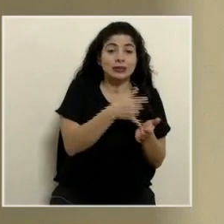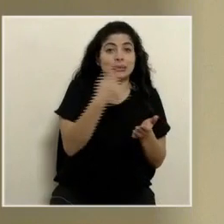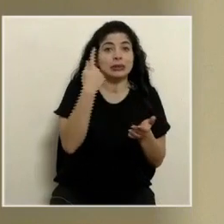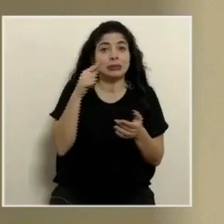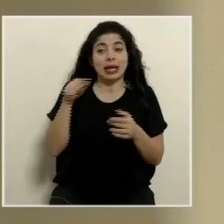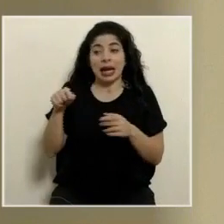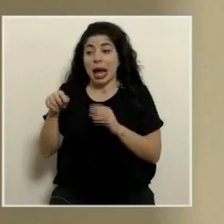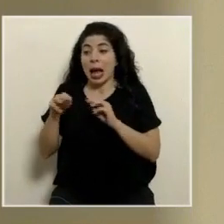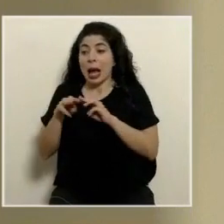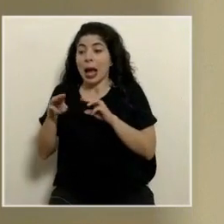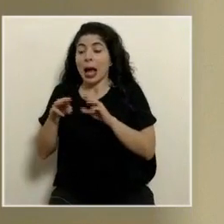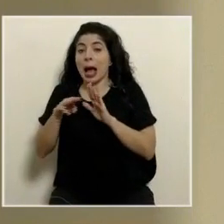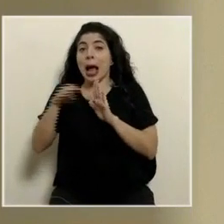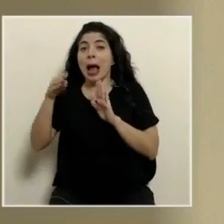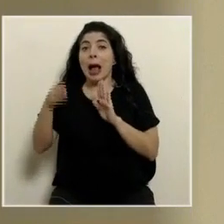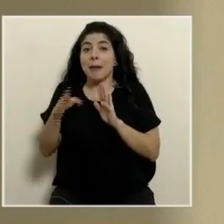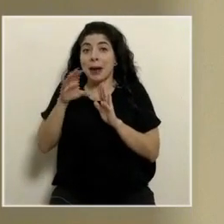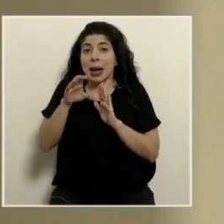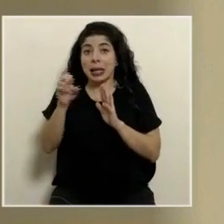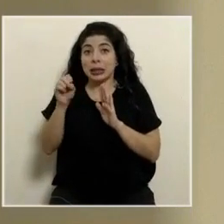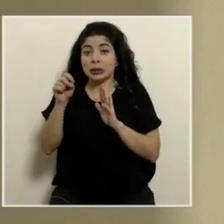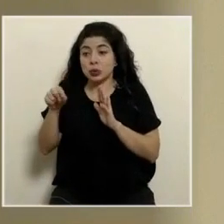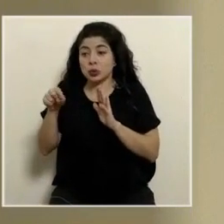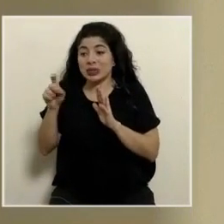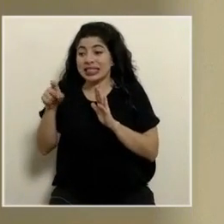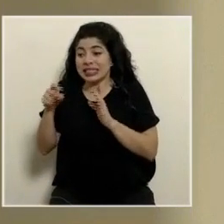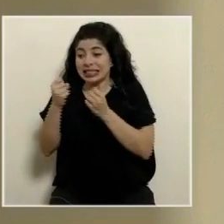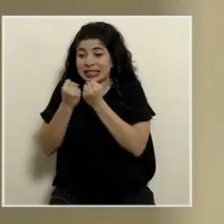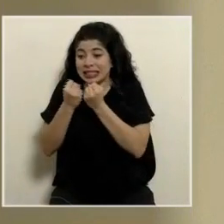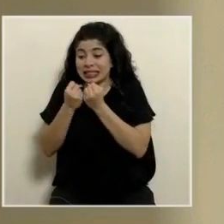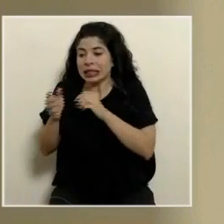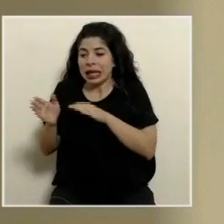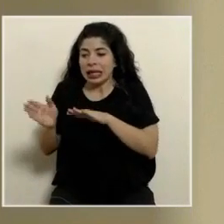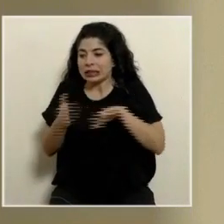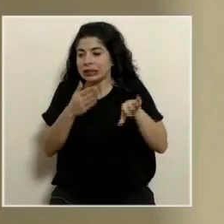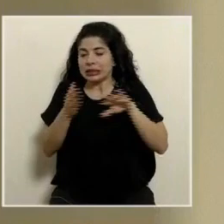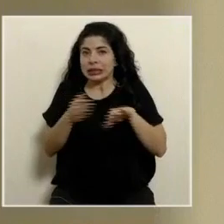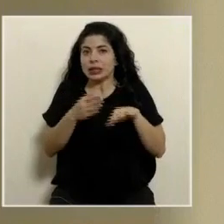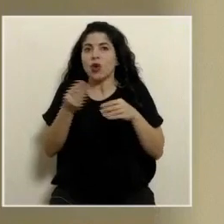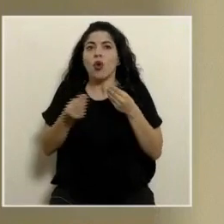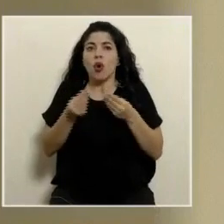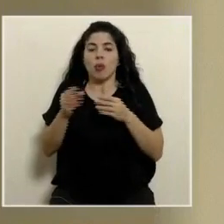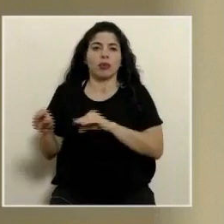camas dentro de la Caja Costarricense de Seguro Social, de acuerdo a lo que esta institución,